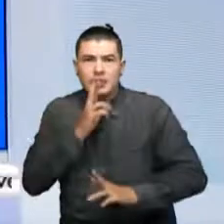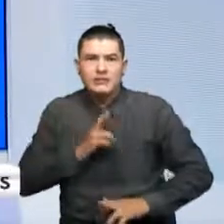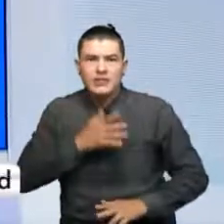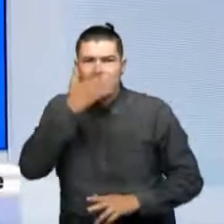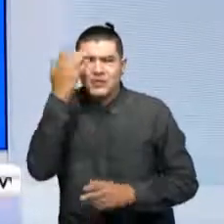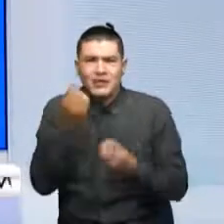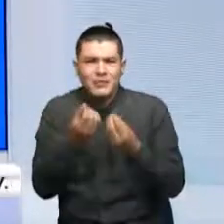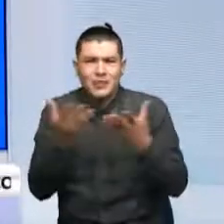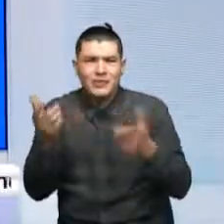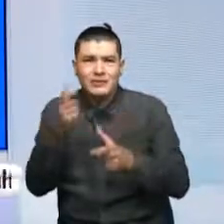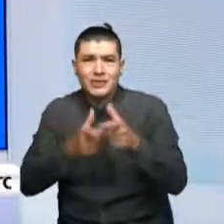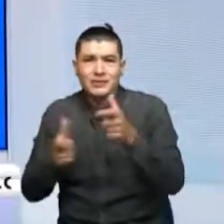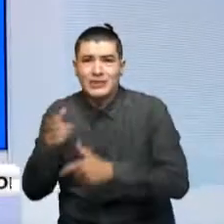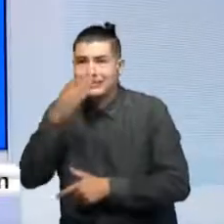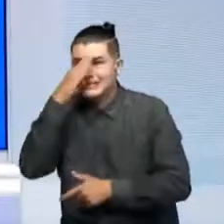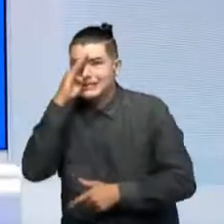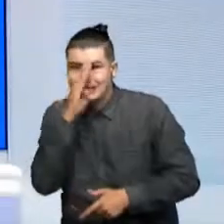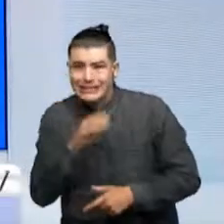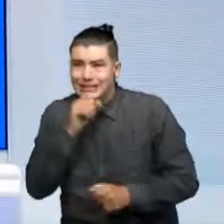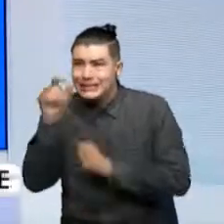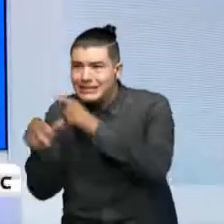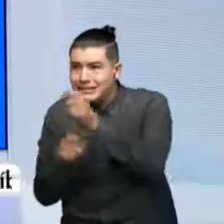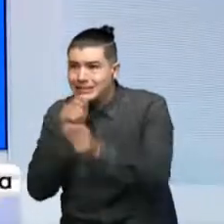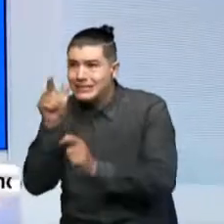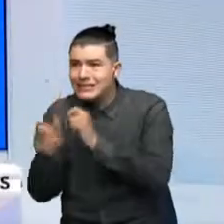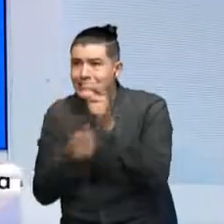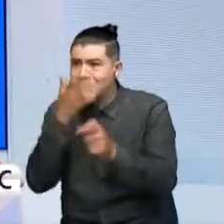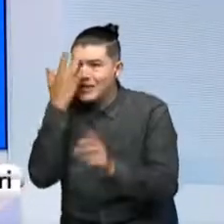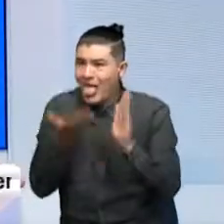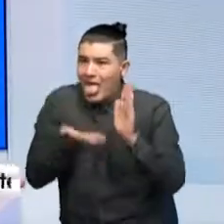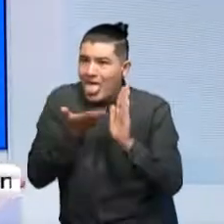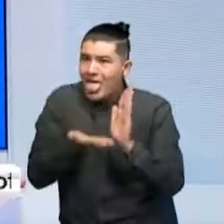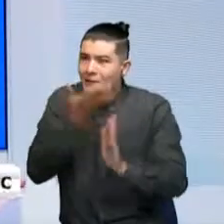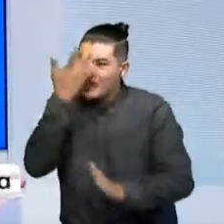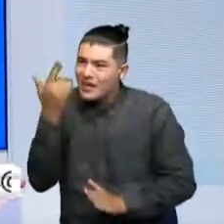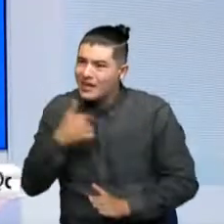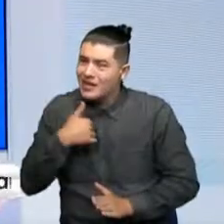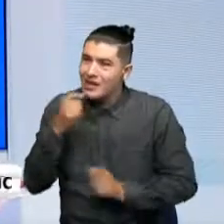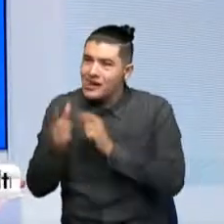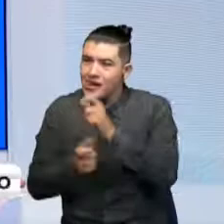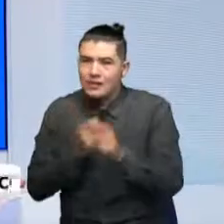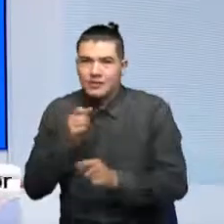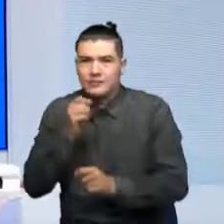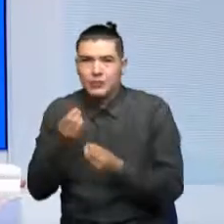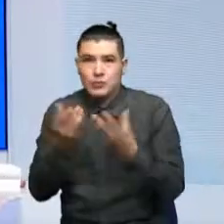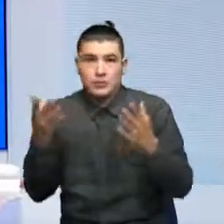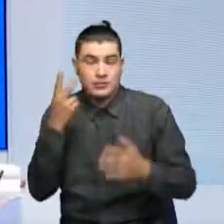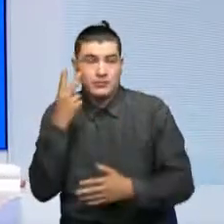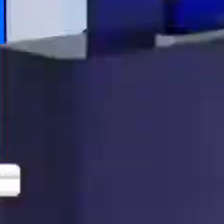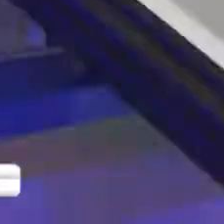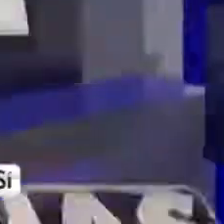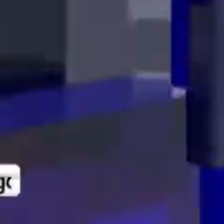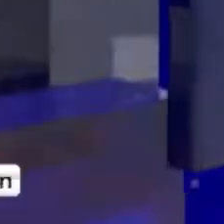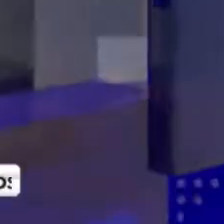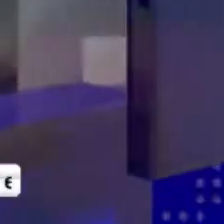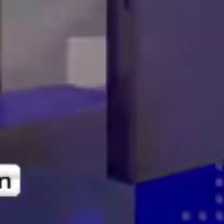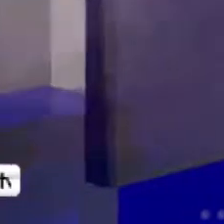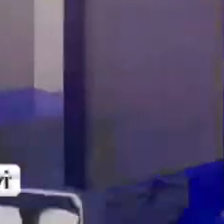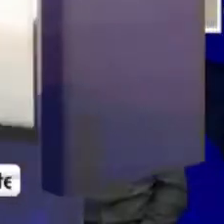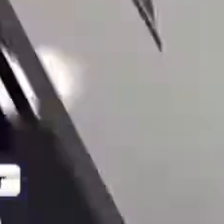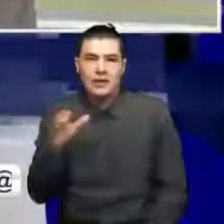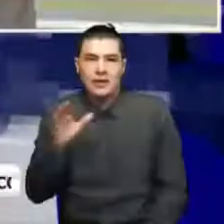inquietudes que tiene cada deudor saludamos a esta hora pablo vázquez quien se encuentra en las instalaciones de liga adelante papá